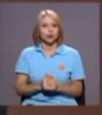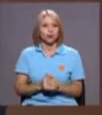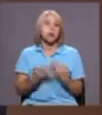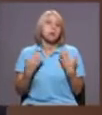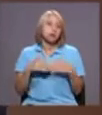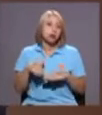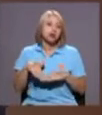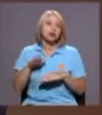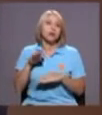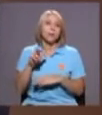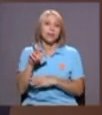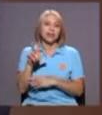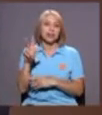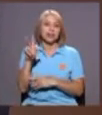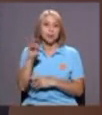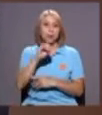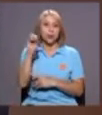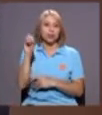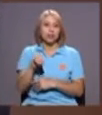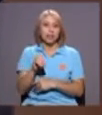el 3%